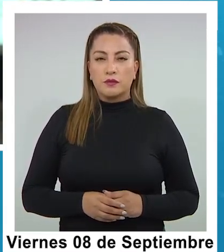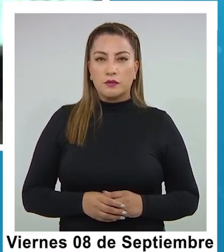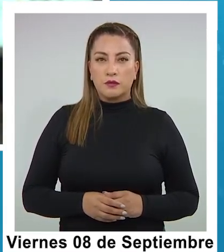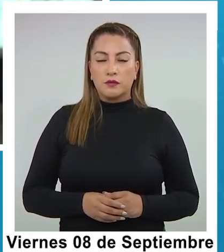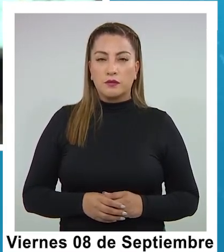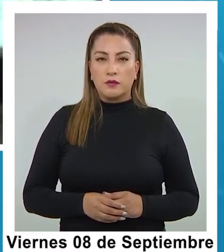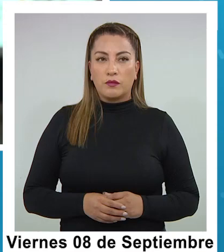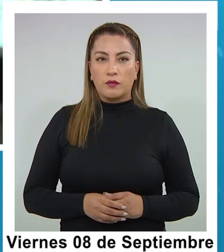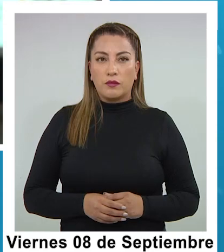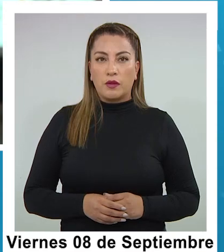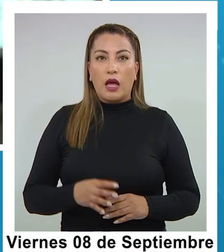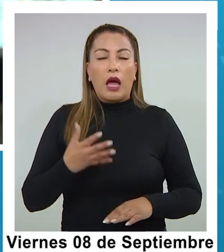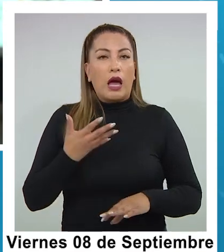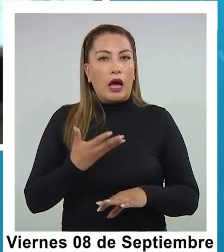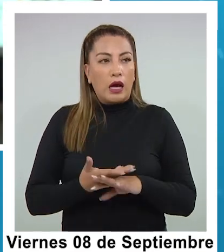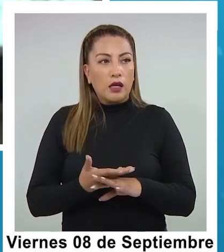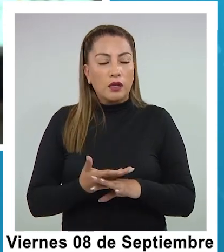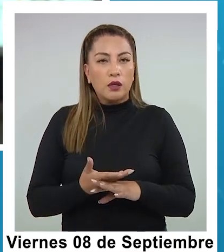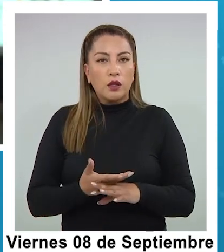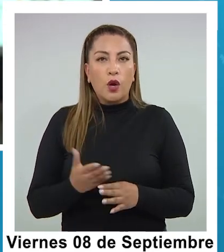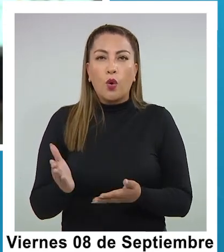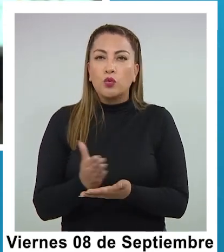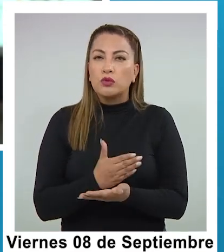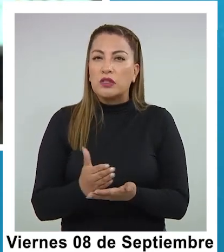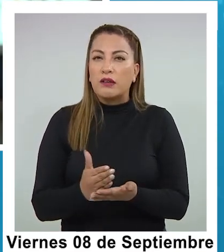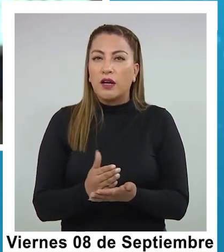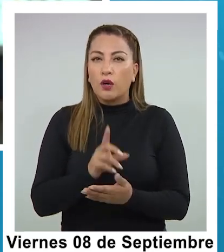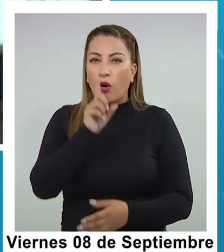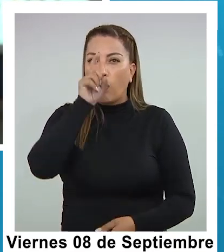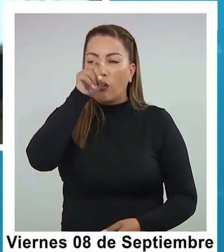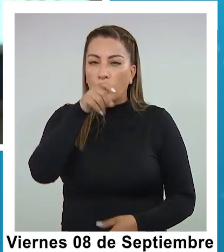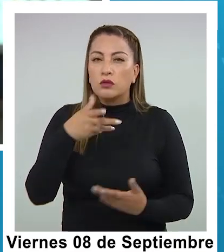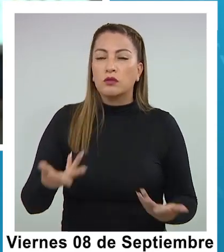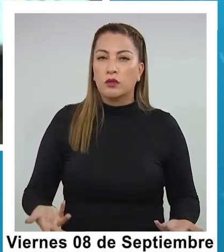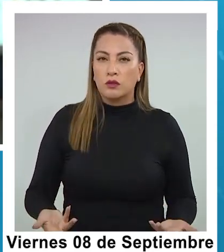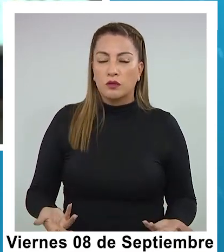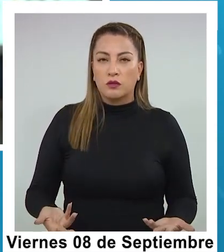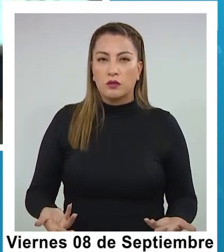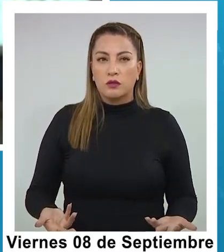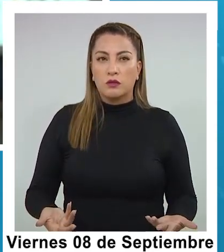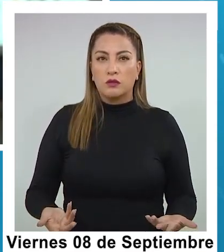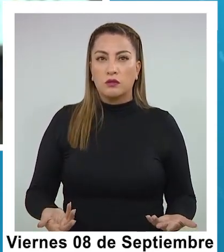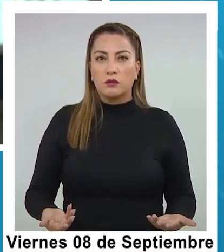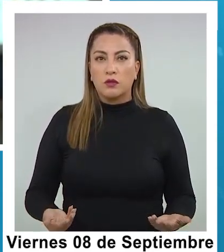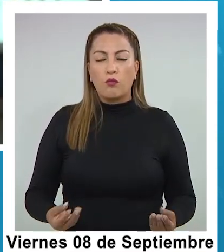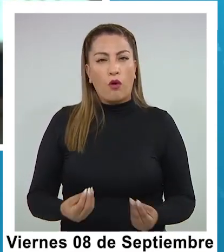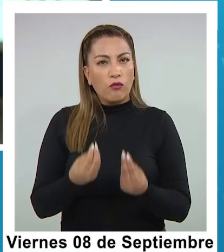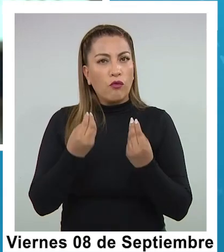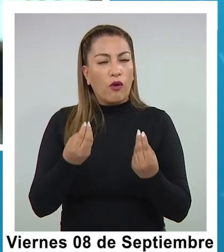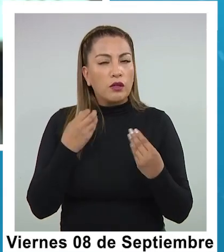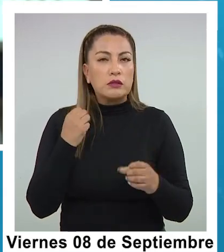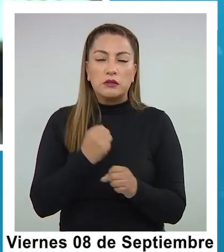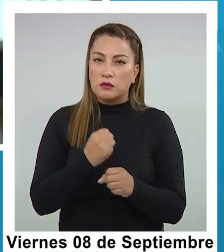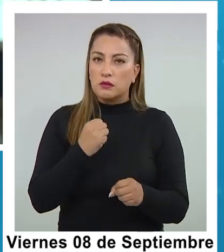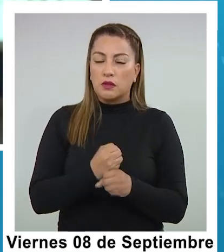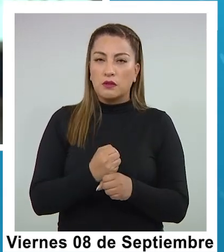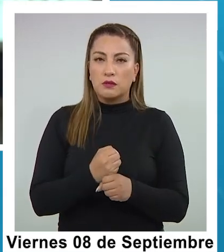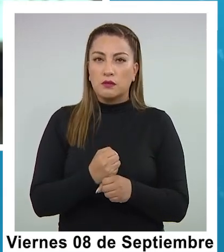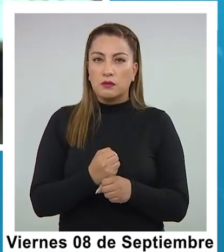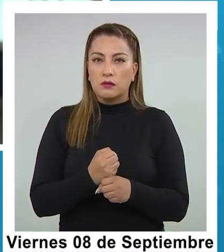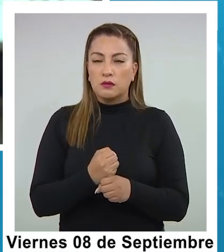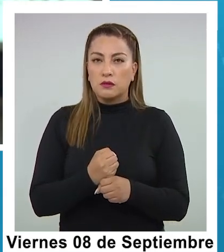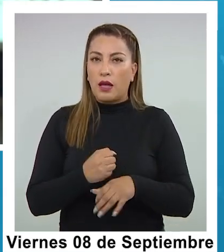una operación Cóndor, que es obra de la inteligencia chilena y que fue altamente eficiente en toda América del